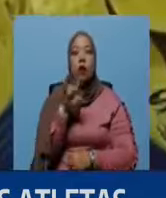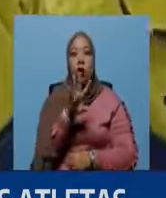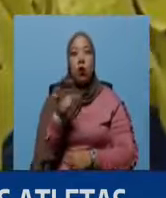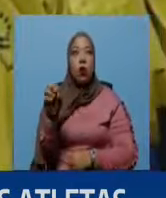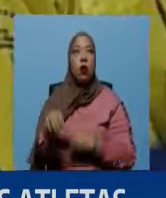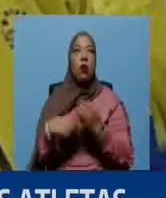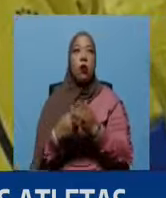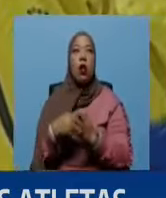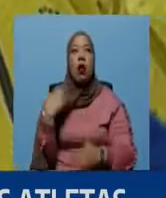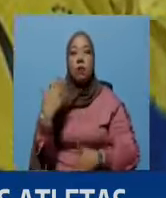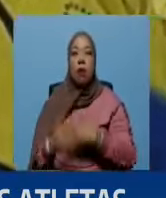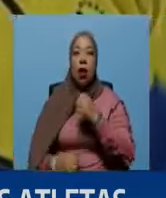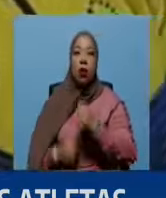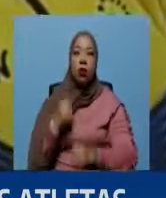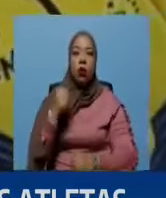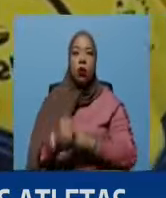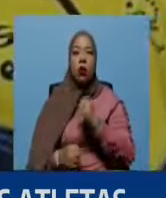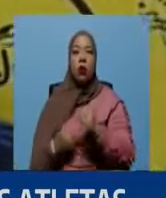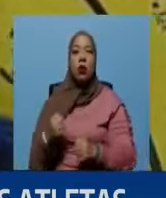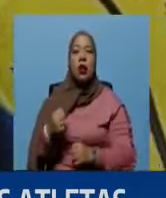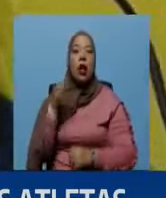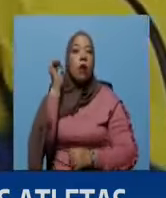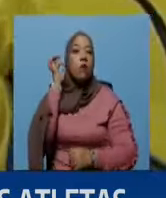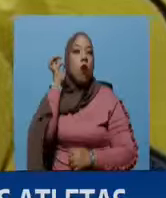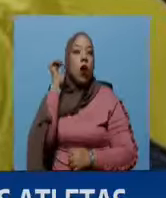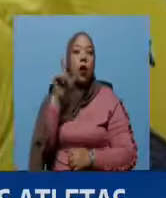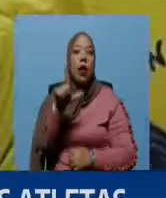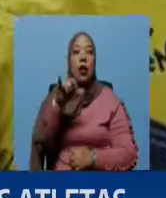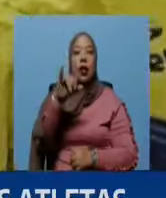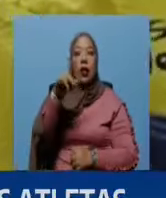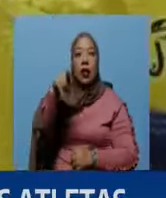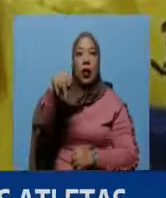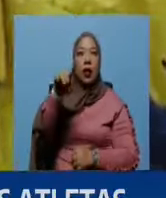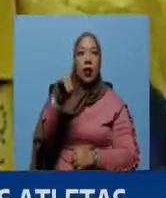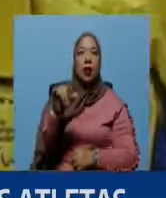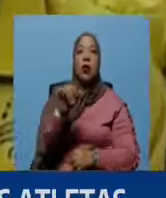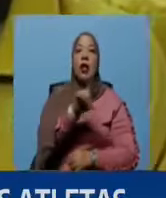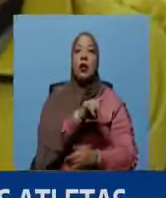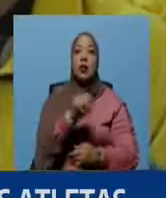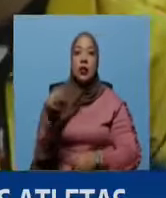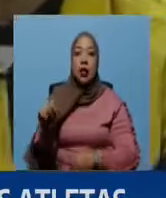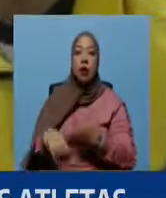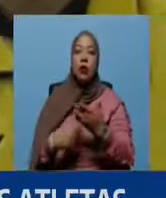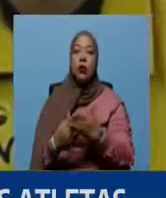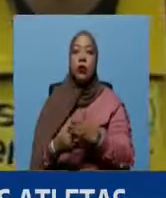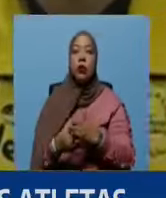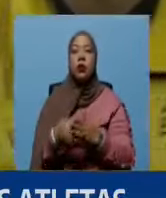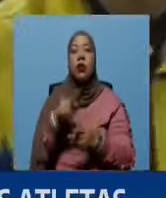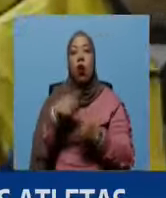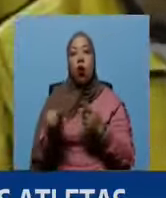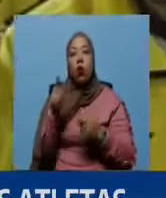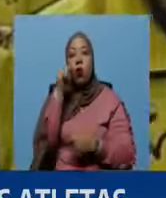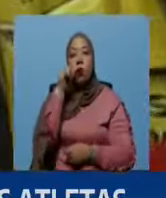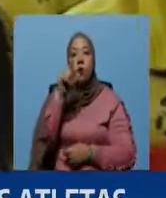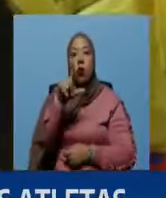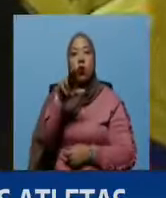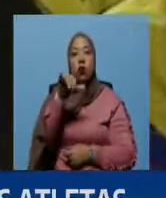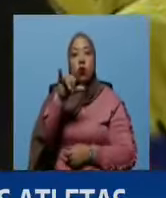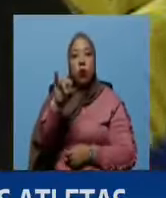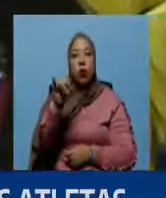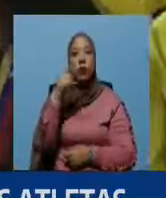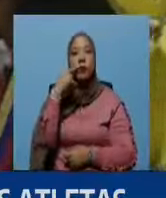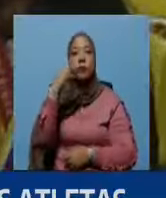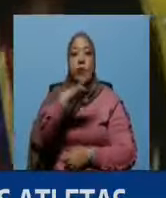400 metros, a Linda Pérez en 100 metros, a Luis Rodríguez en